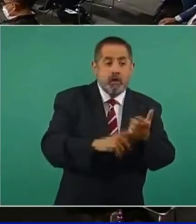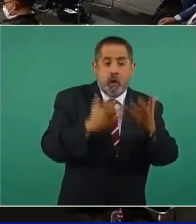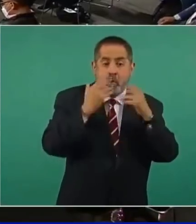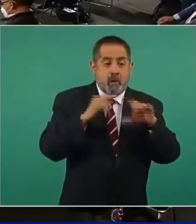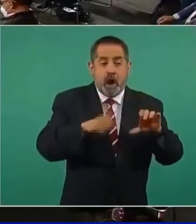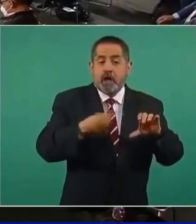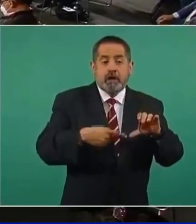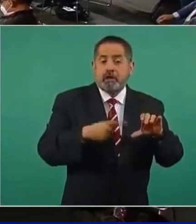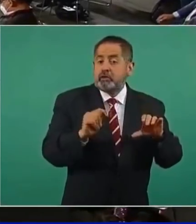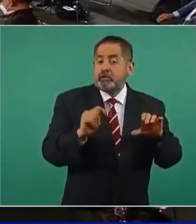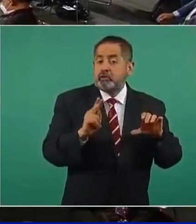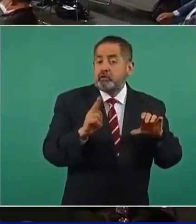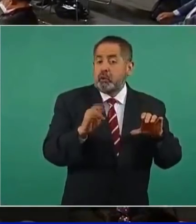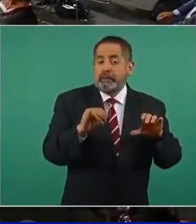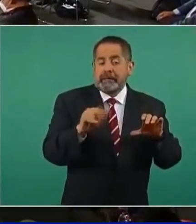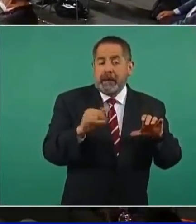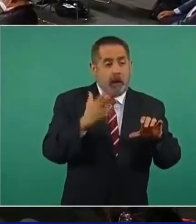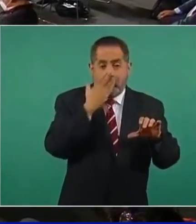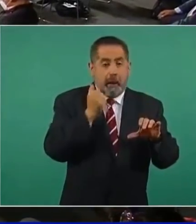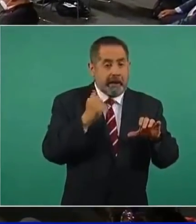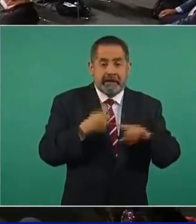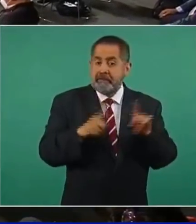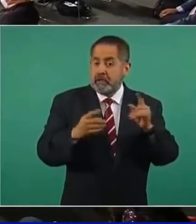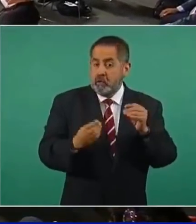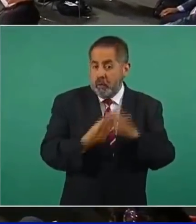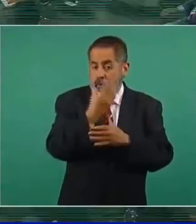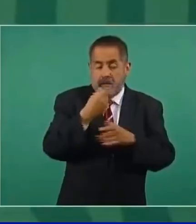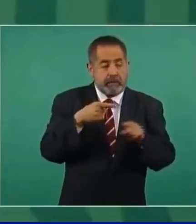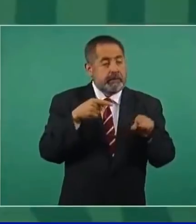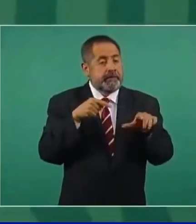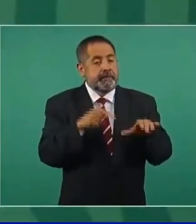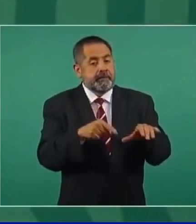de generación de energía.